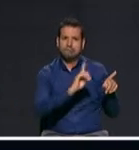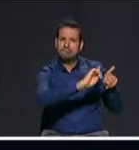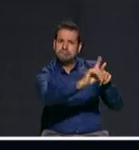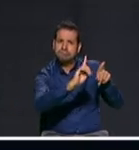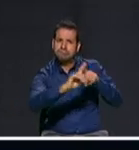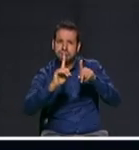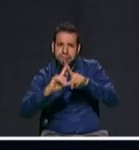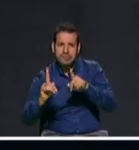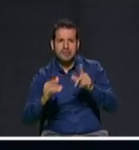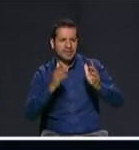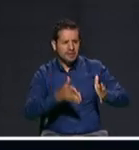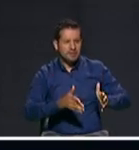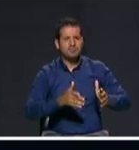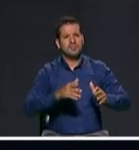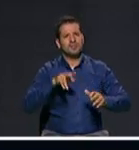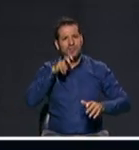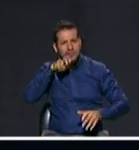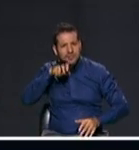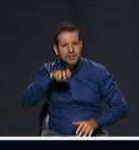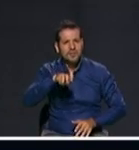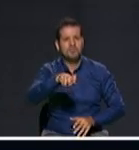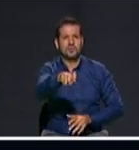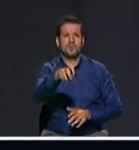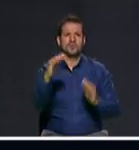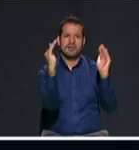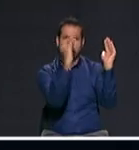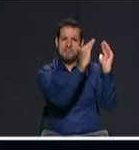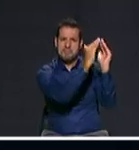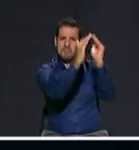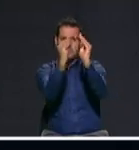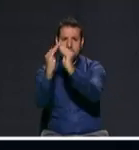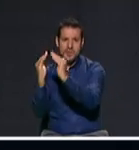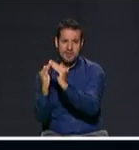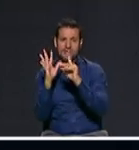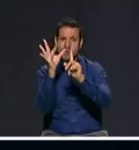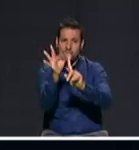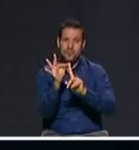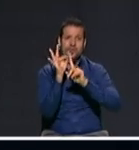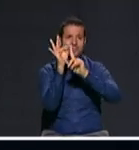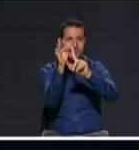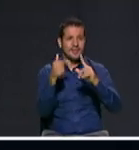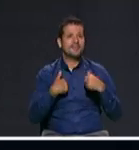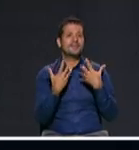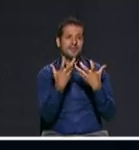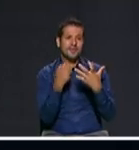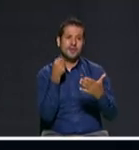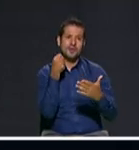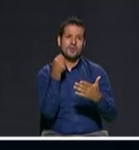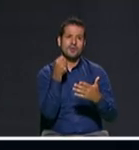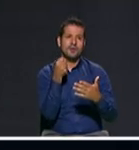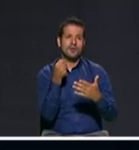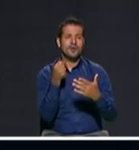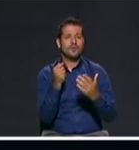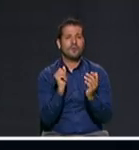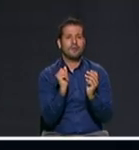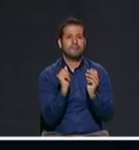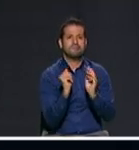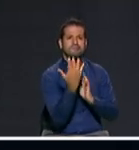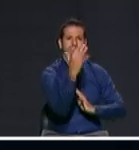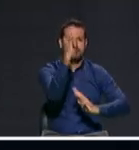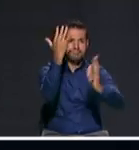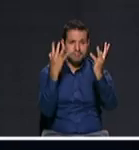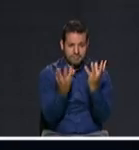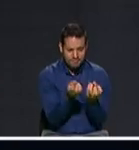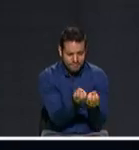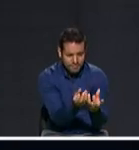infraestructura de transporte de movilidad de vivienda pero uno muy especial que quiero comentar es el de espacio verde para medellín allí